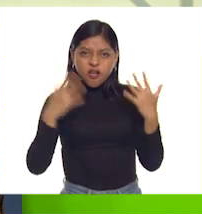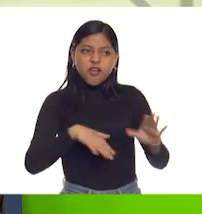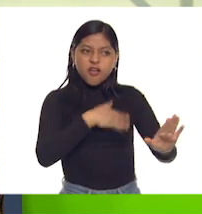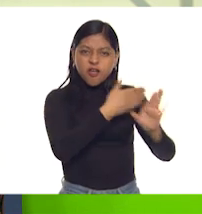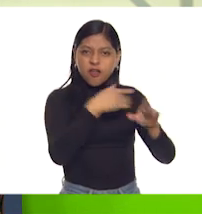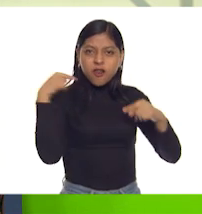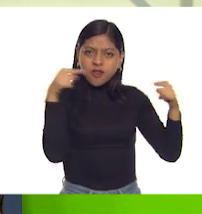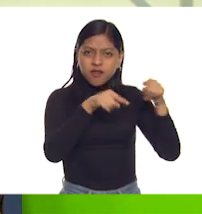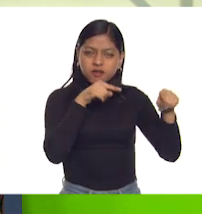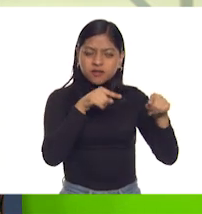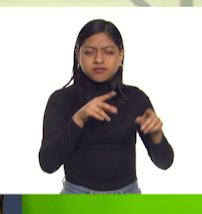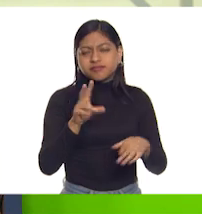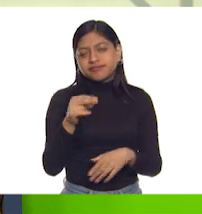Gracias. Gracias.